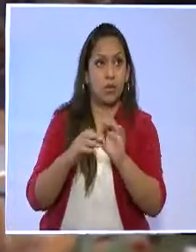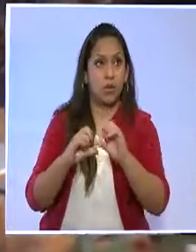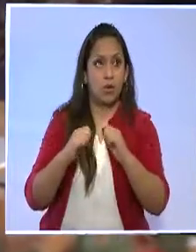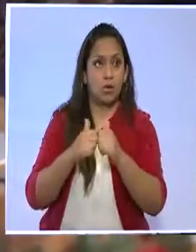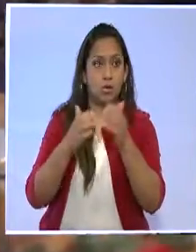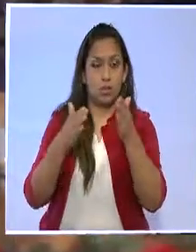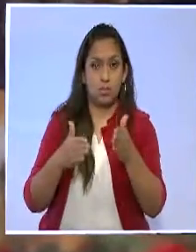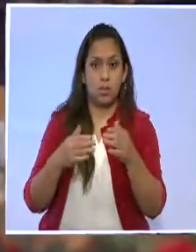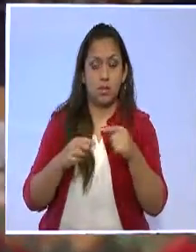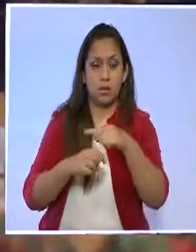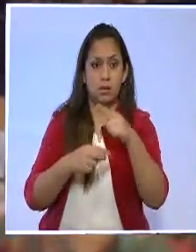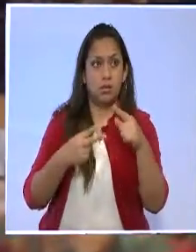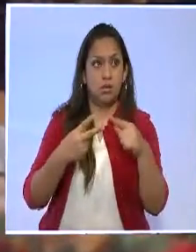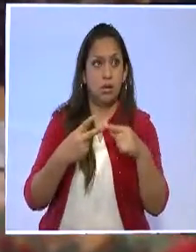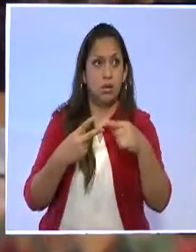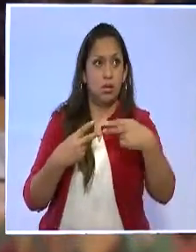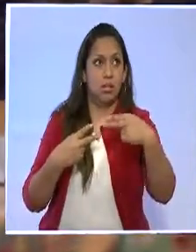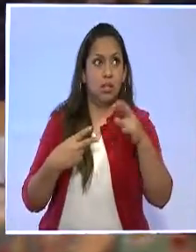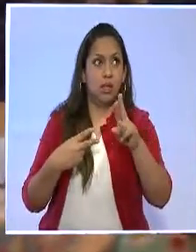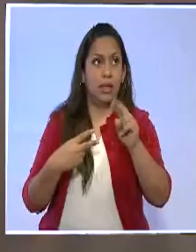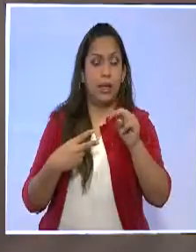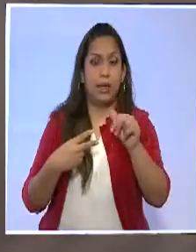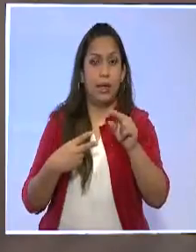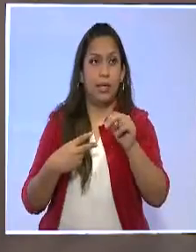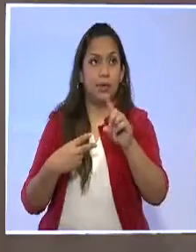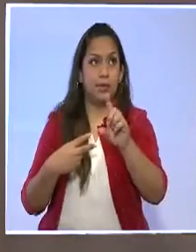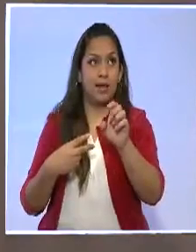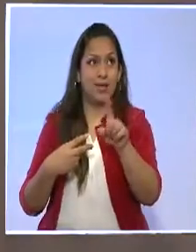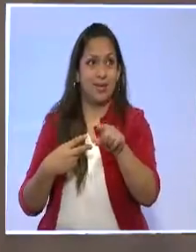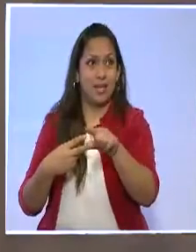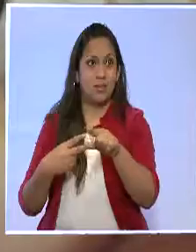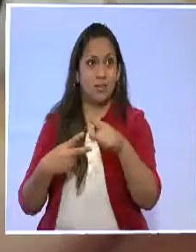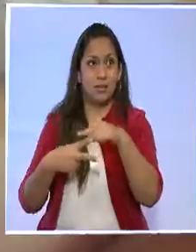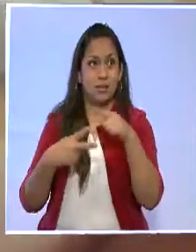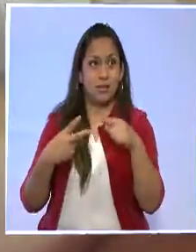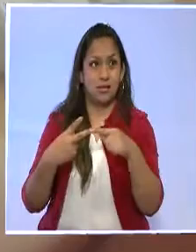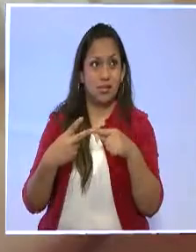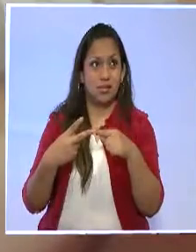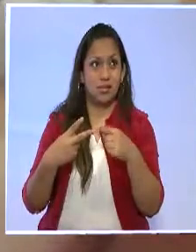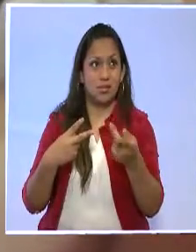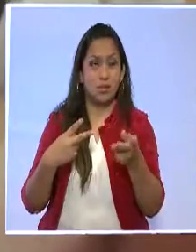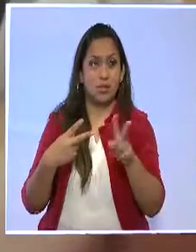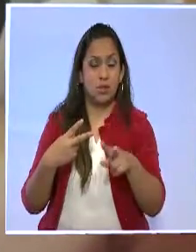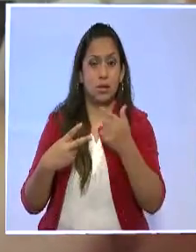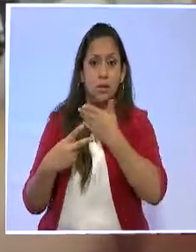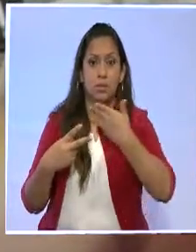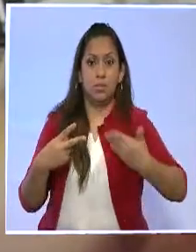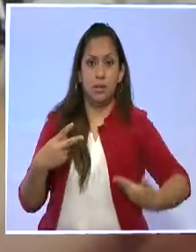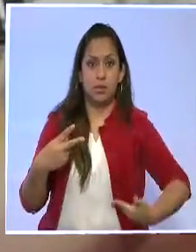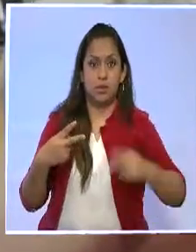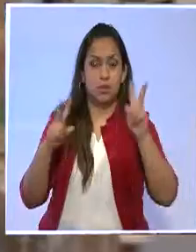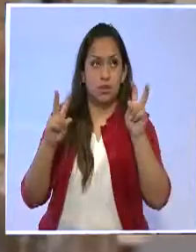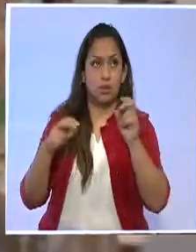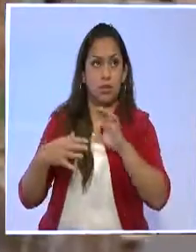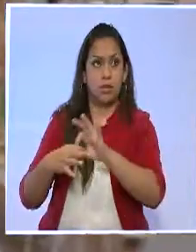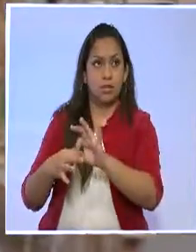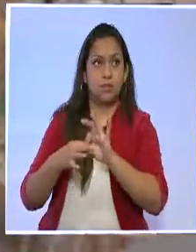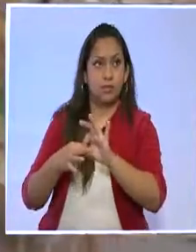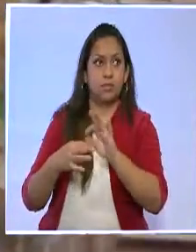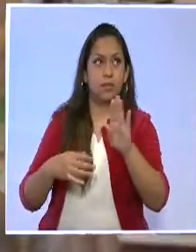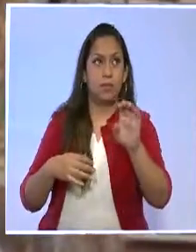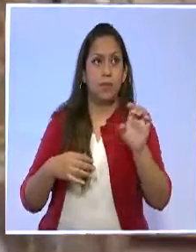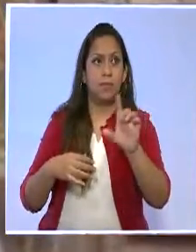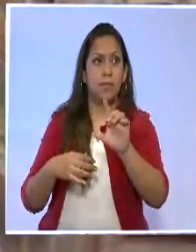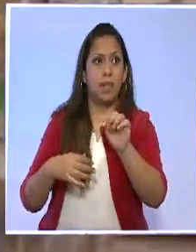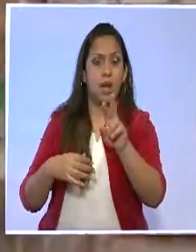virgilio hernández que es presidente de la comisión de régimen económico pero además desde el presidente del grupo de amistad del arroz de ecuador y también